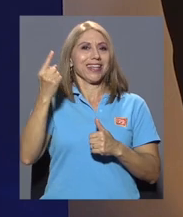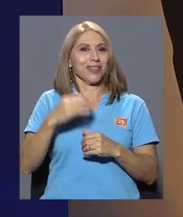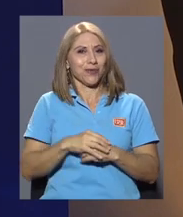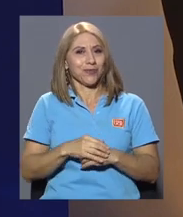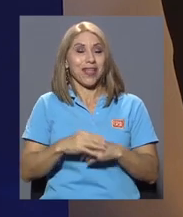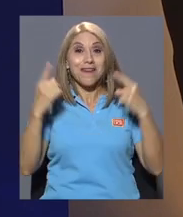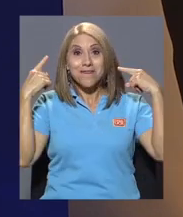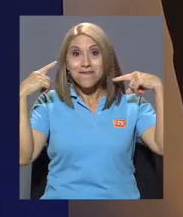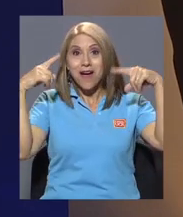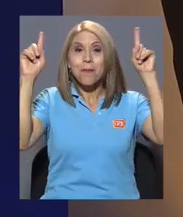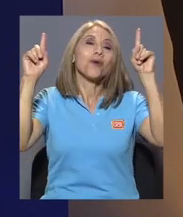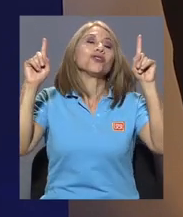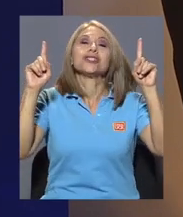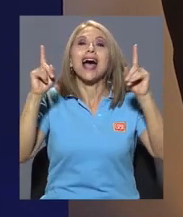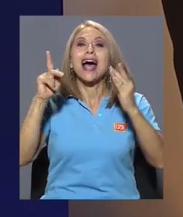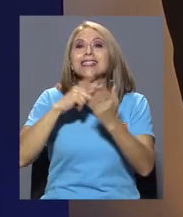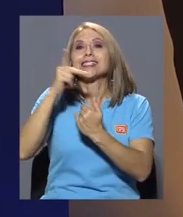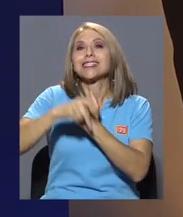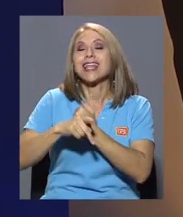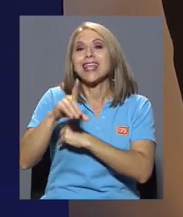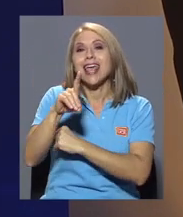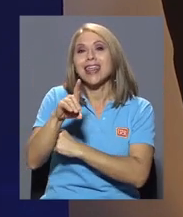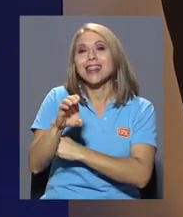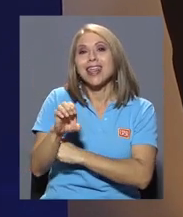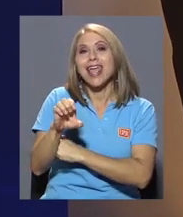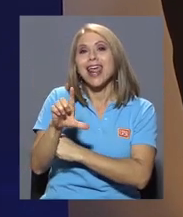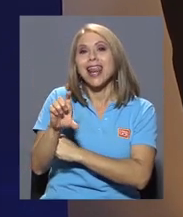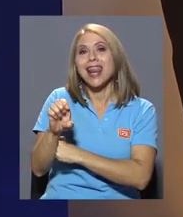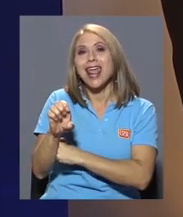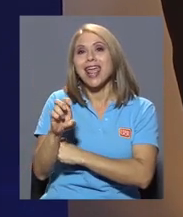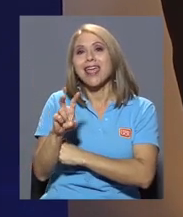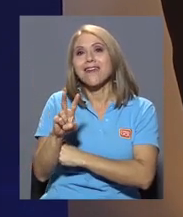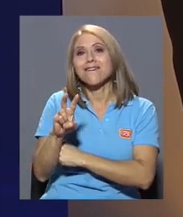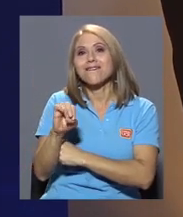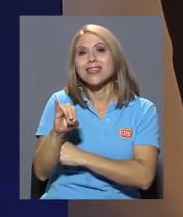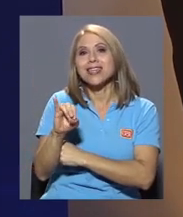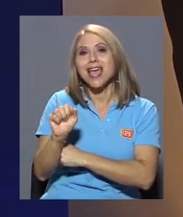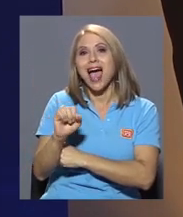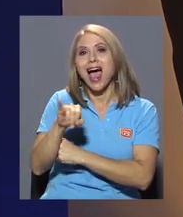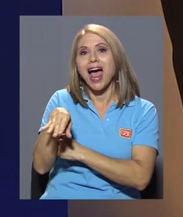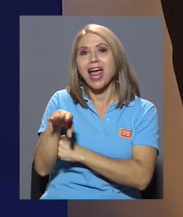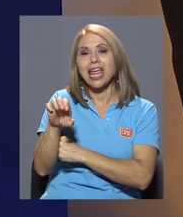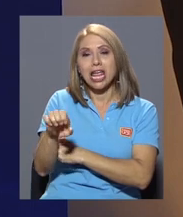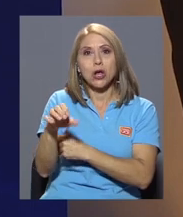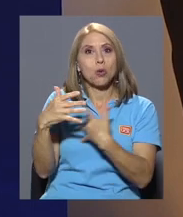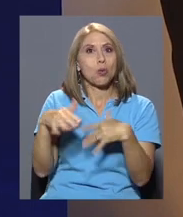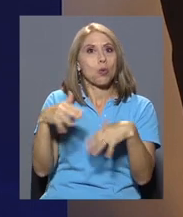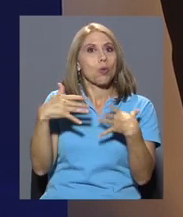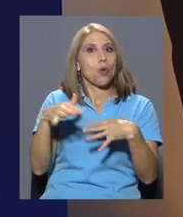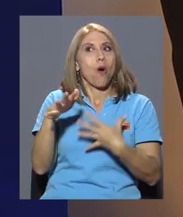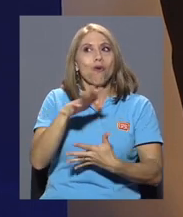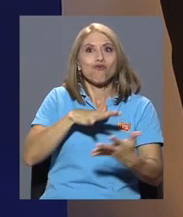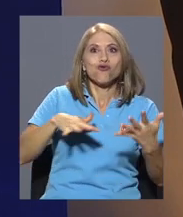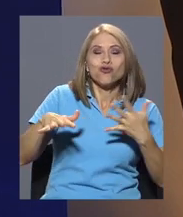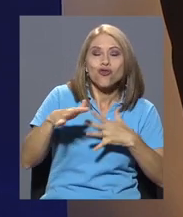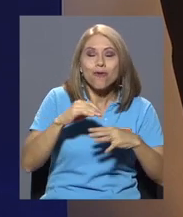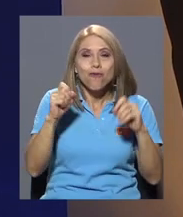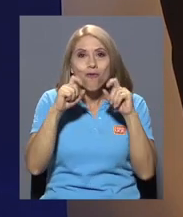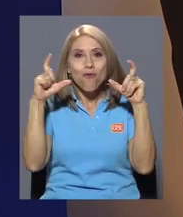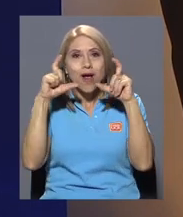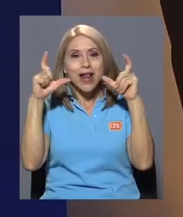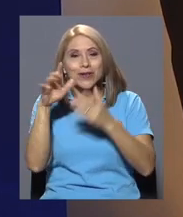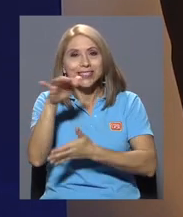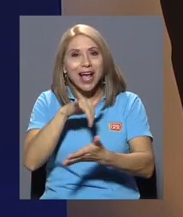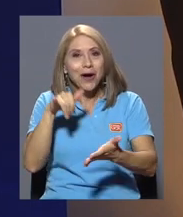la famosa serie del viaje un experimento que causó tanto revuelo en san jose y que dio